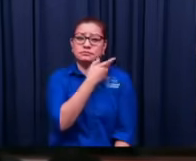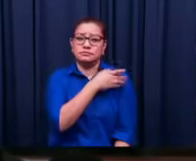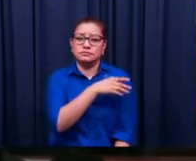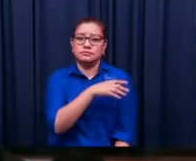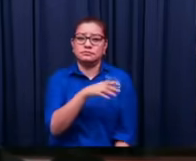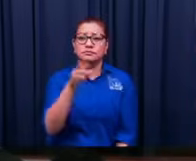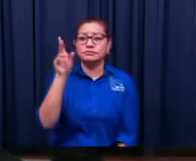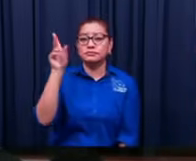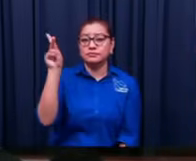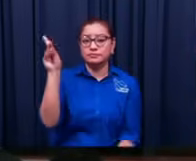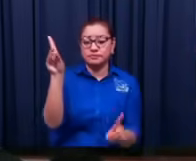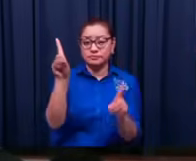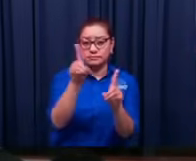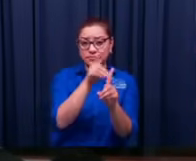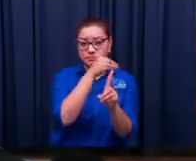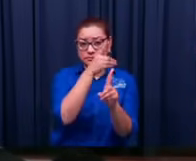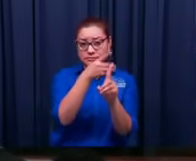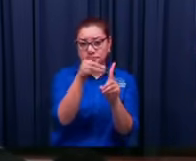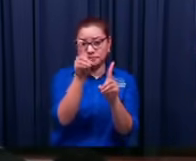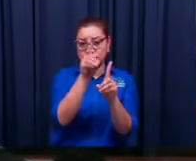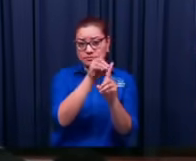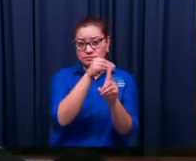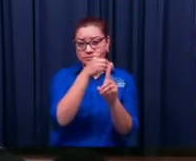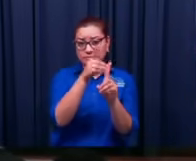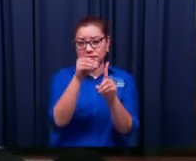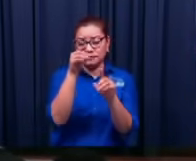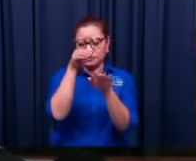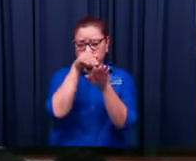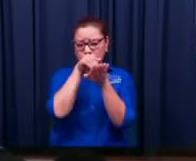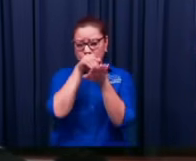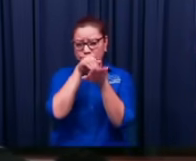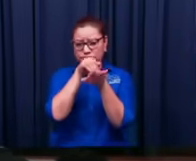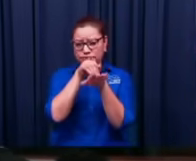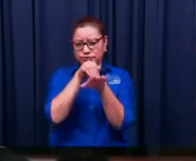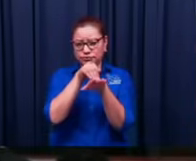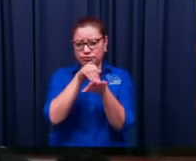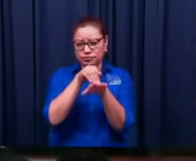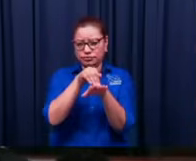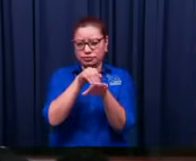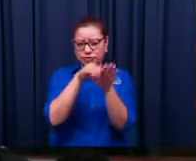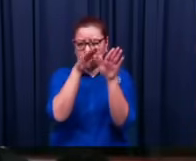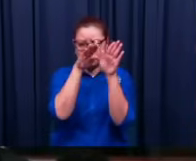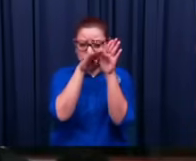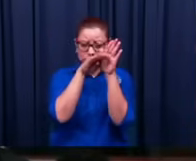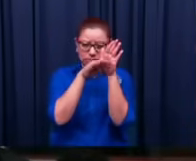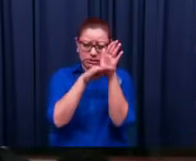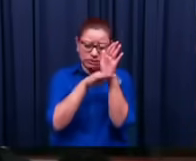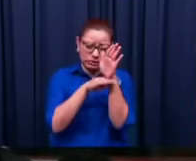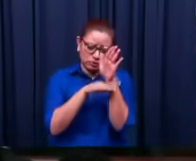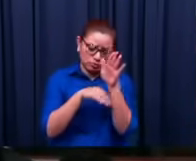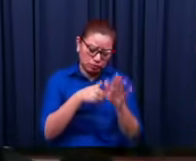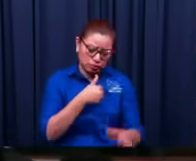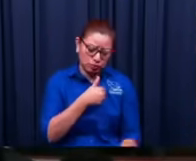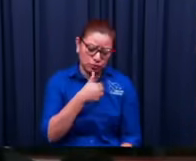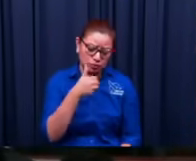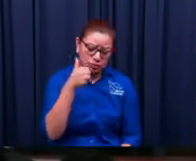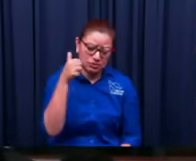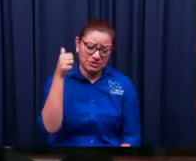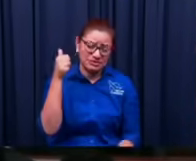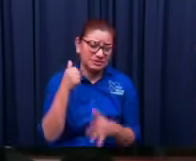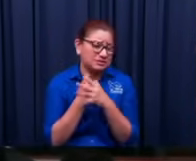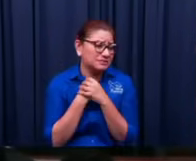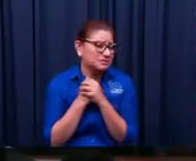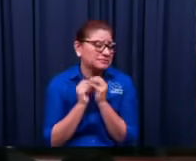Porque dice que esta mujer lo presionaba todos los días hasta que redujo su alma a